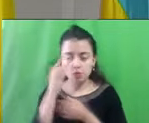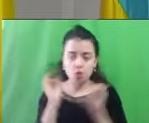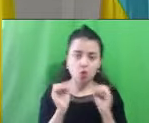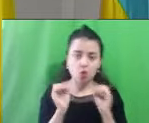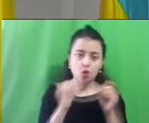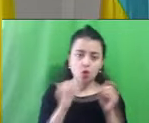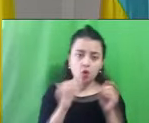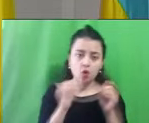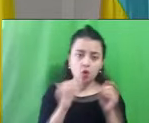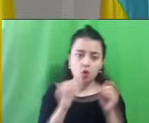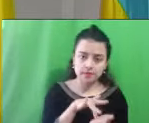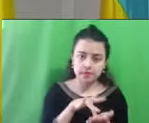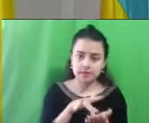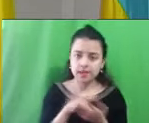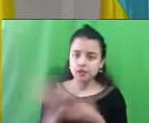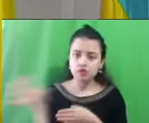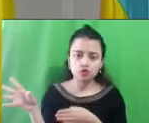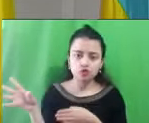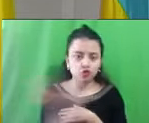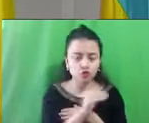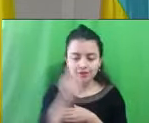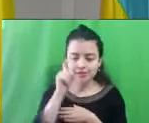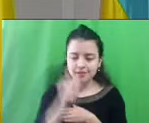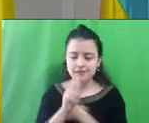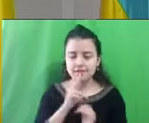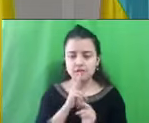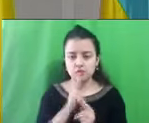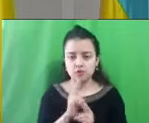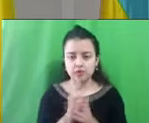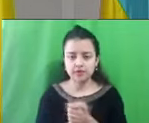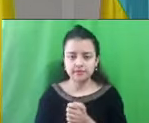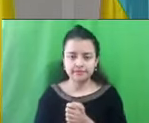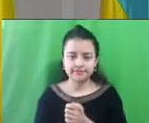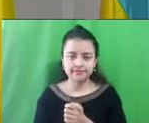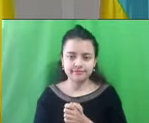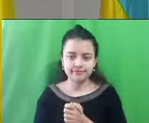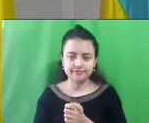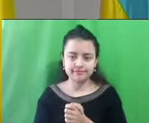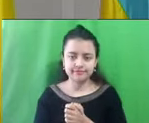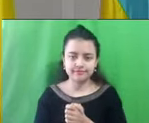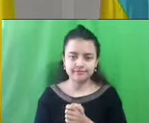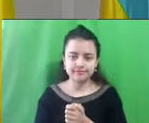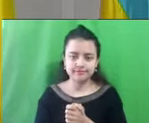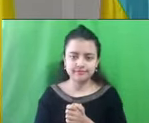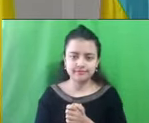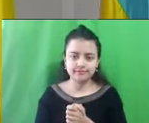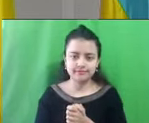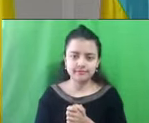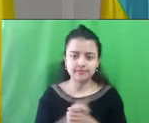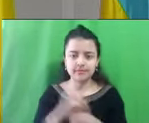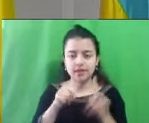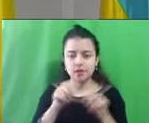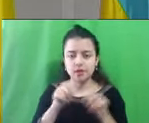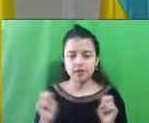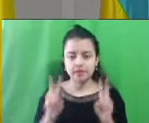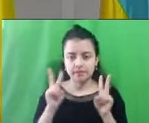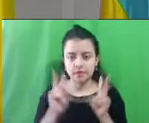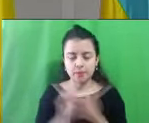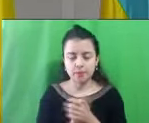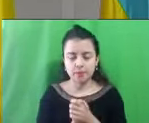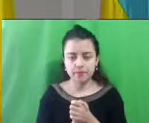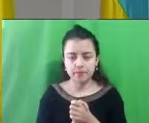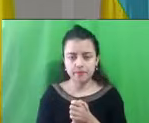formulario físico, todas se van a responder. Y las que nos hagan acá en vivo, daremos paso a algunas, y las